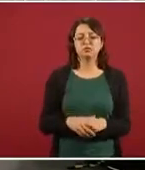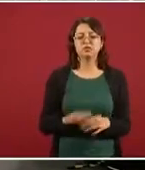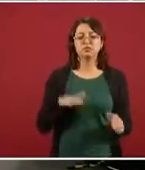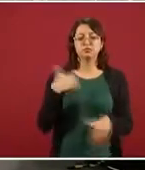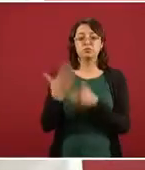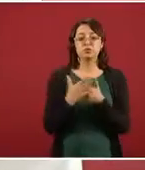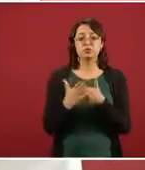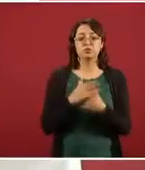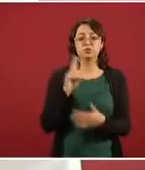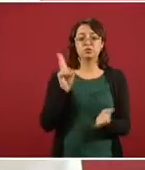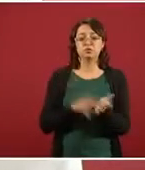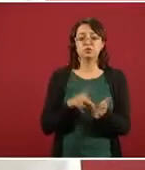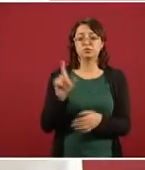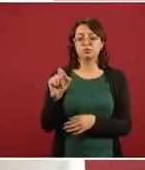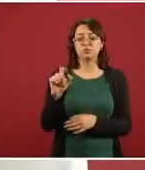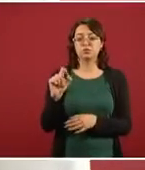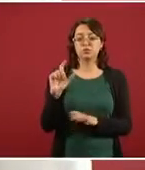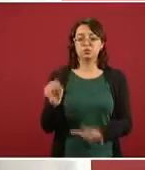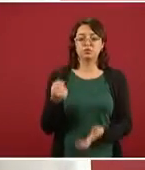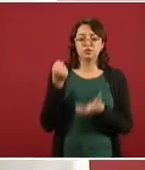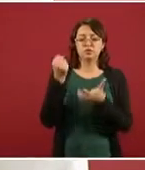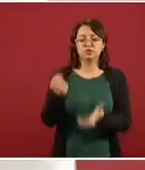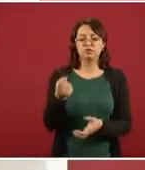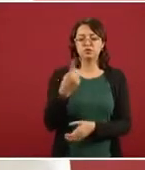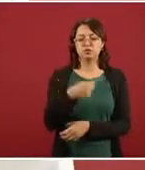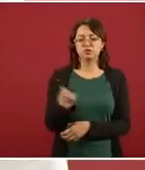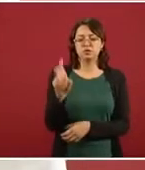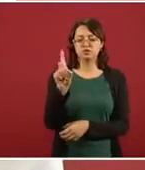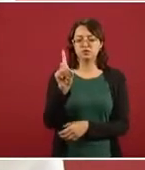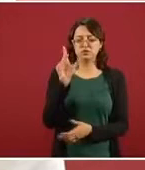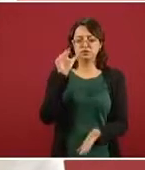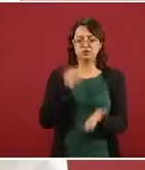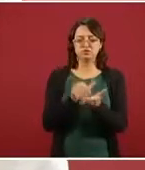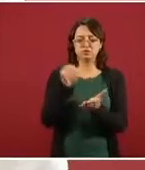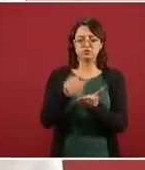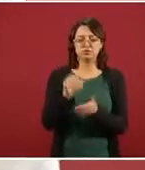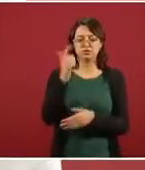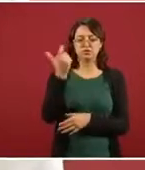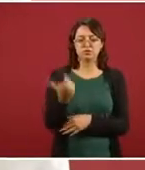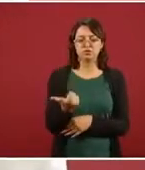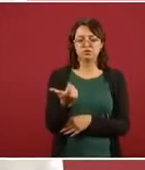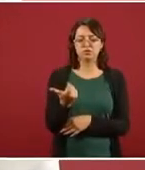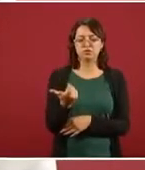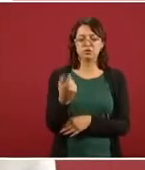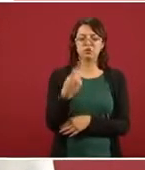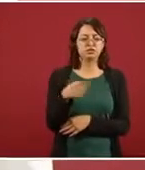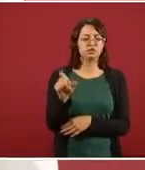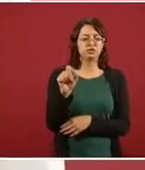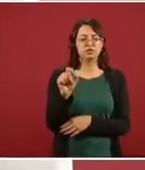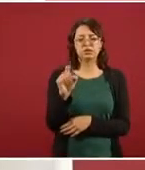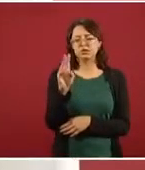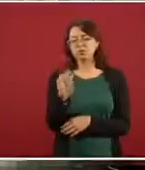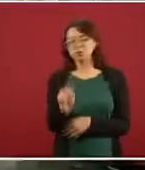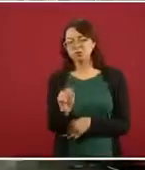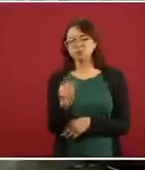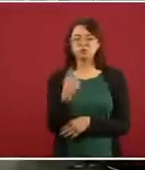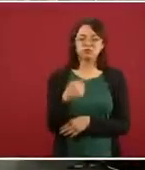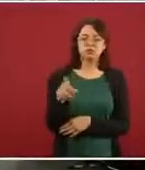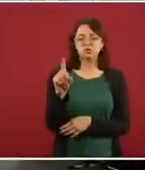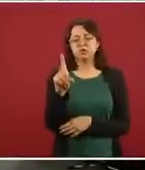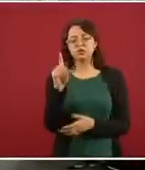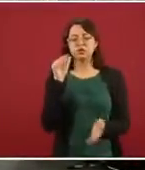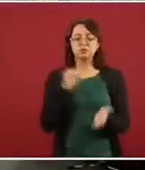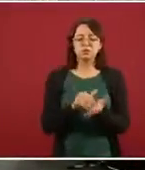Para 2020 el presupuesto que se envió fue de 130 mil millones de pesos, 129 mil, casi 130 mil millones de